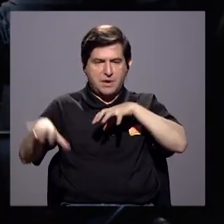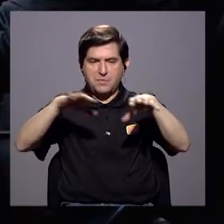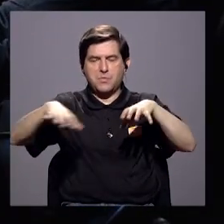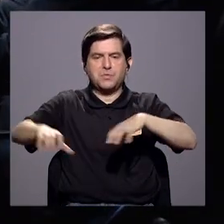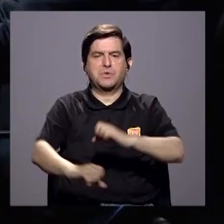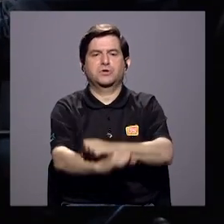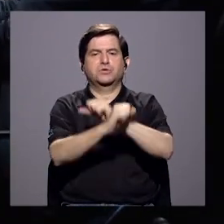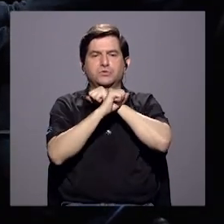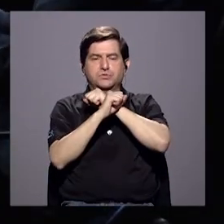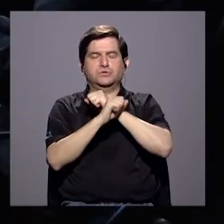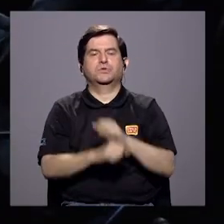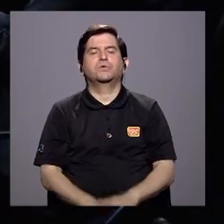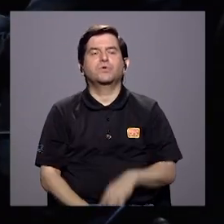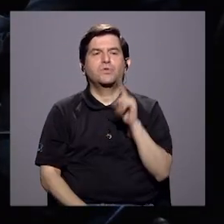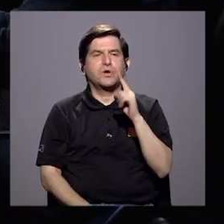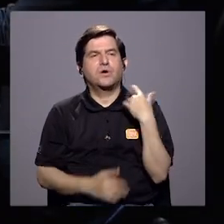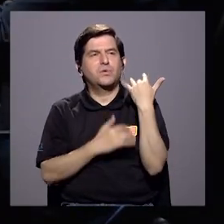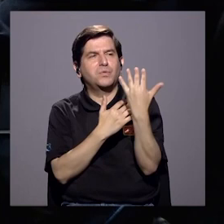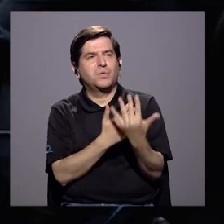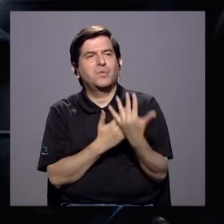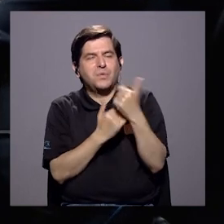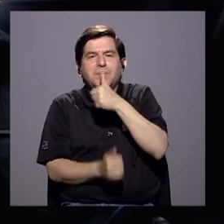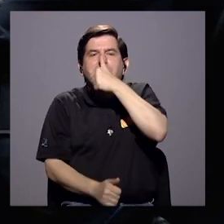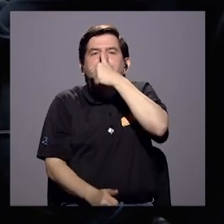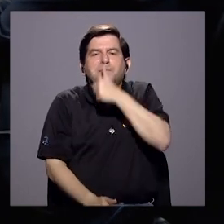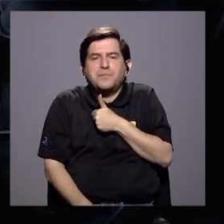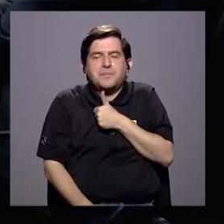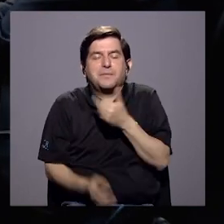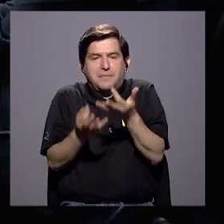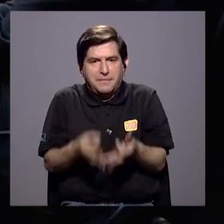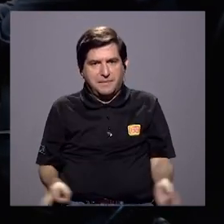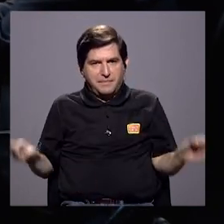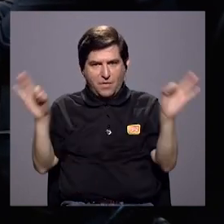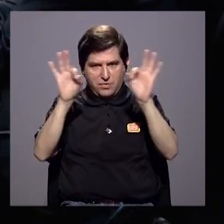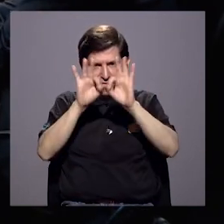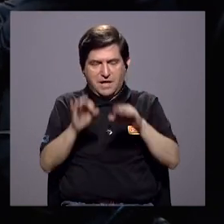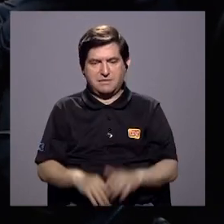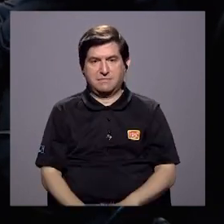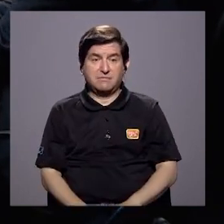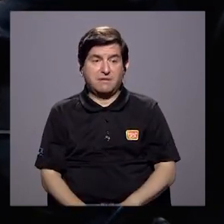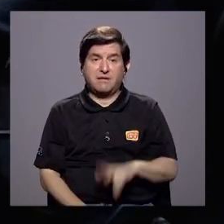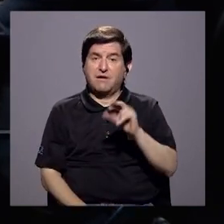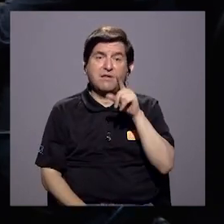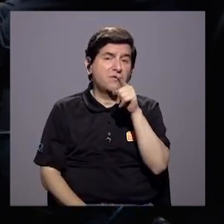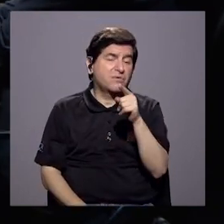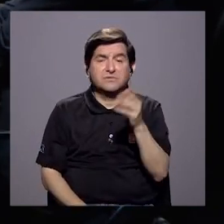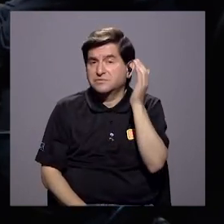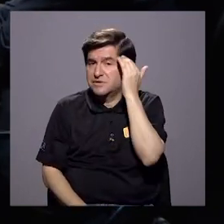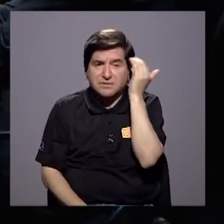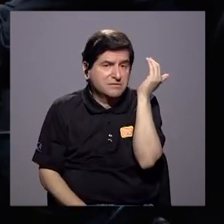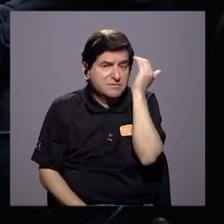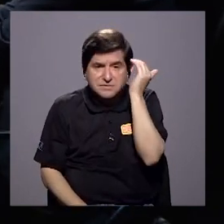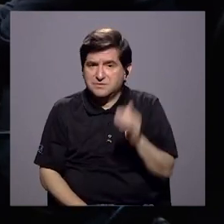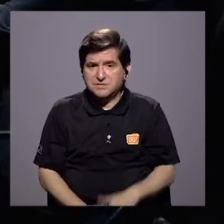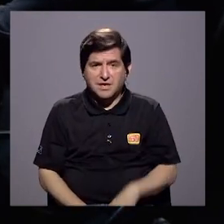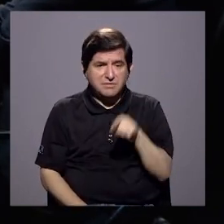segura con una expectativa de privacidad importante y no que usted no sabe si cada paso que está dando